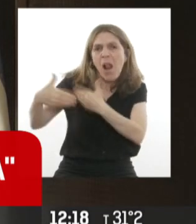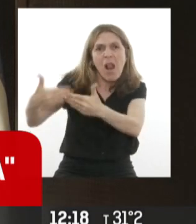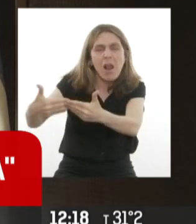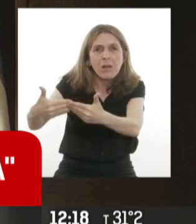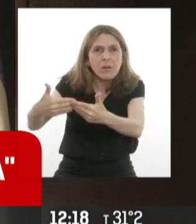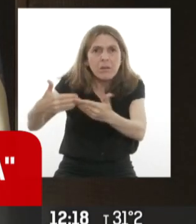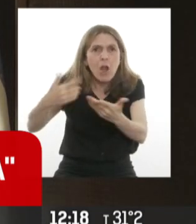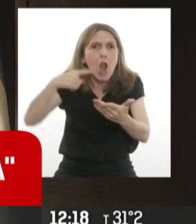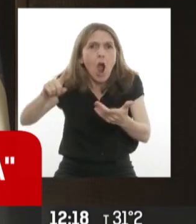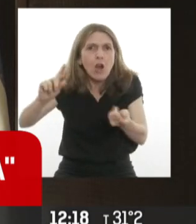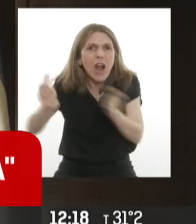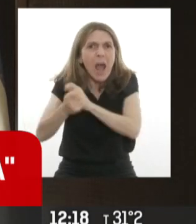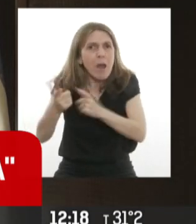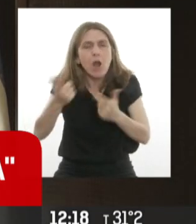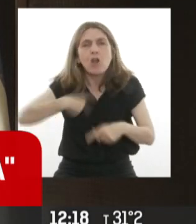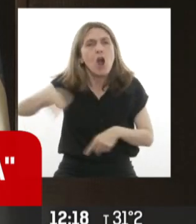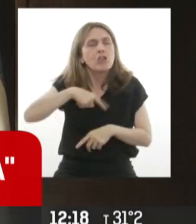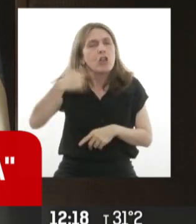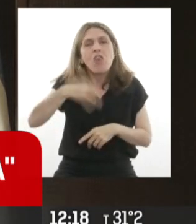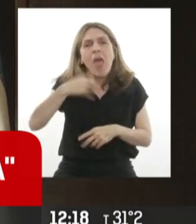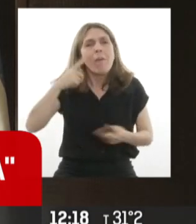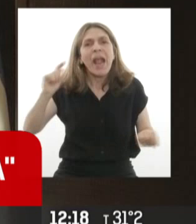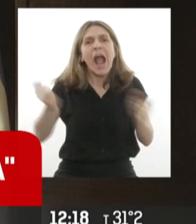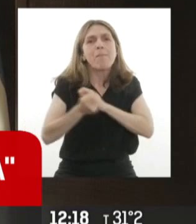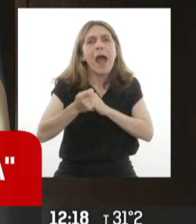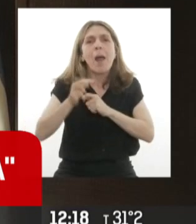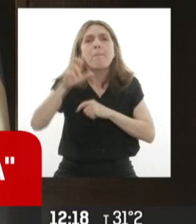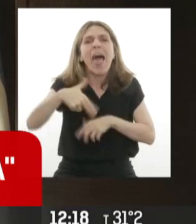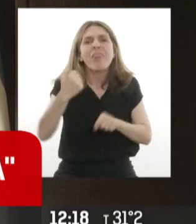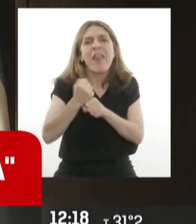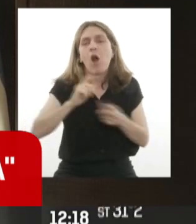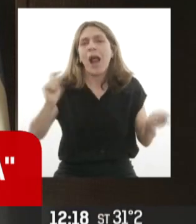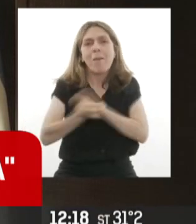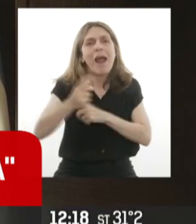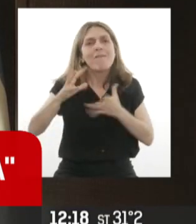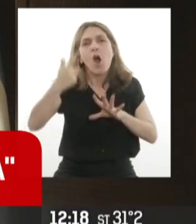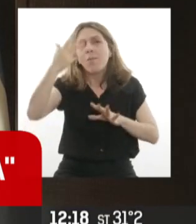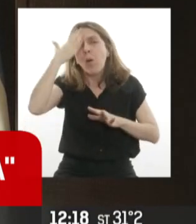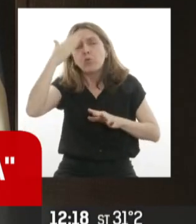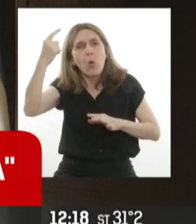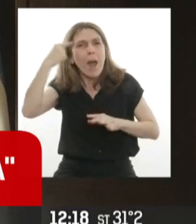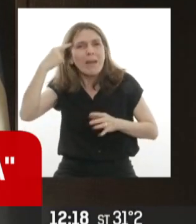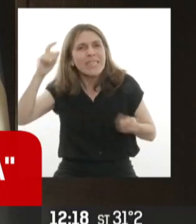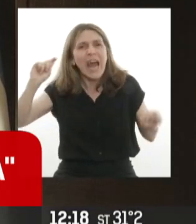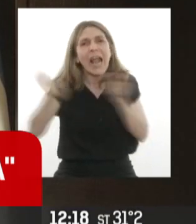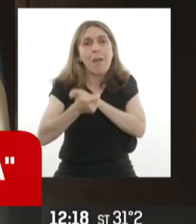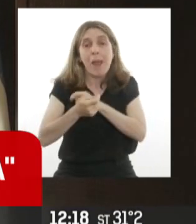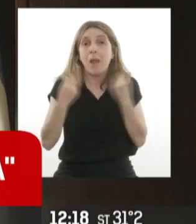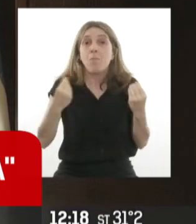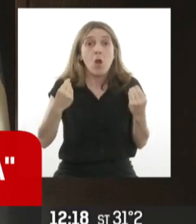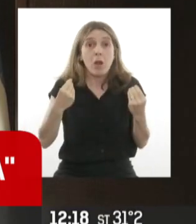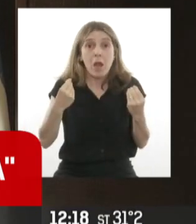Es hora de que cambiemos las lógicas y empecemos a pensar de otro modo. Porque por esta